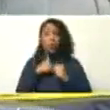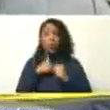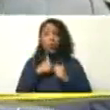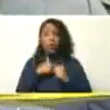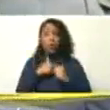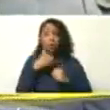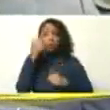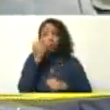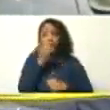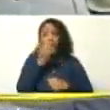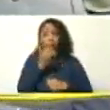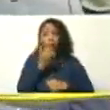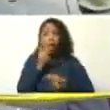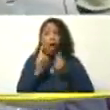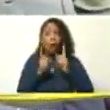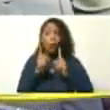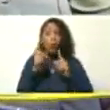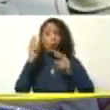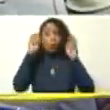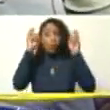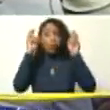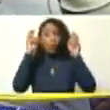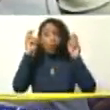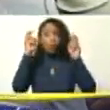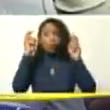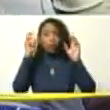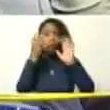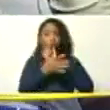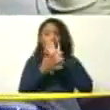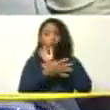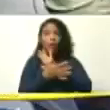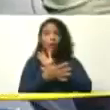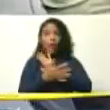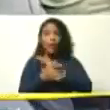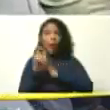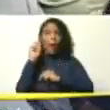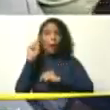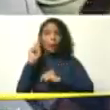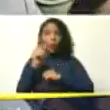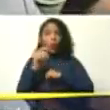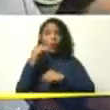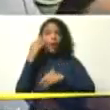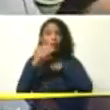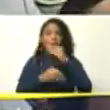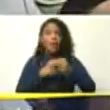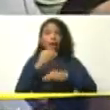aletargados en cuanto a la longitud se refiere, al punto de que hubo que crear